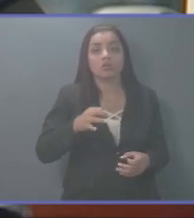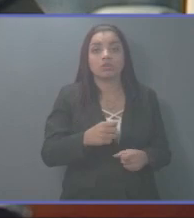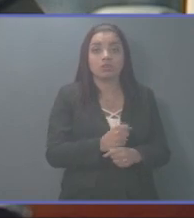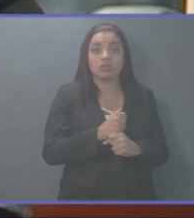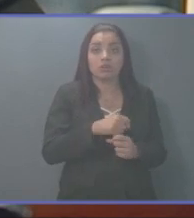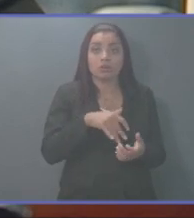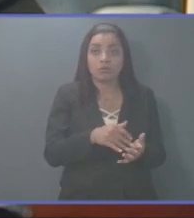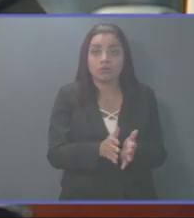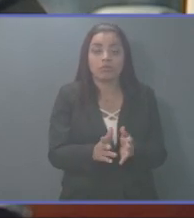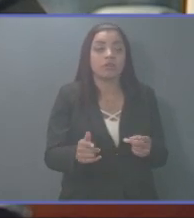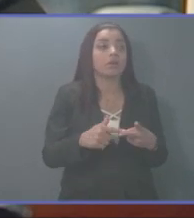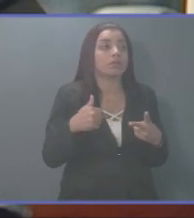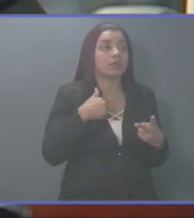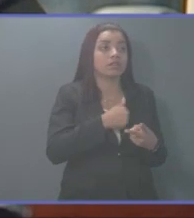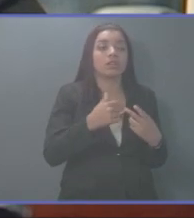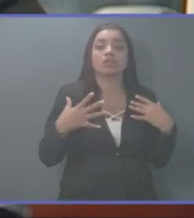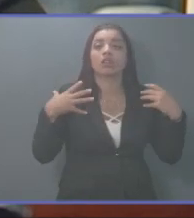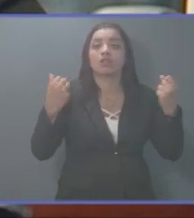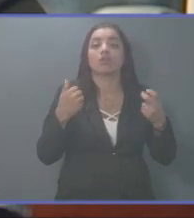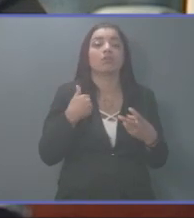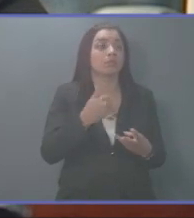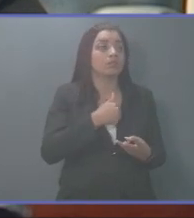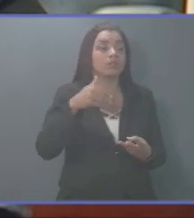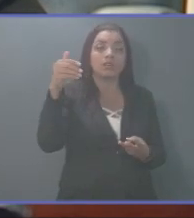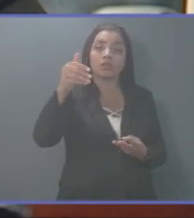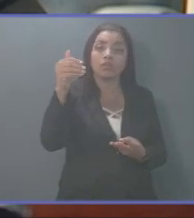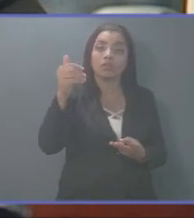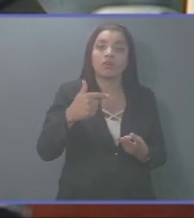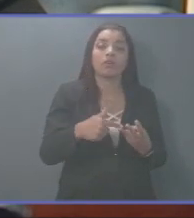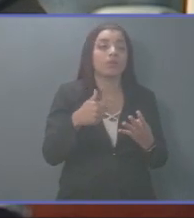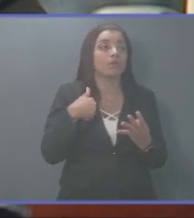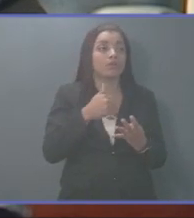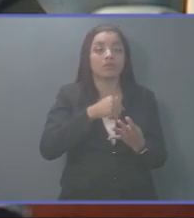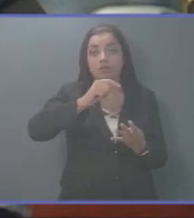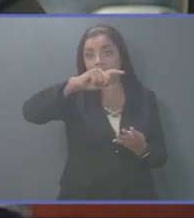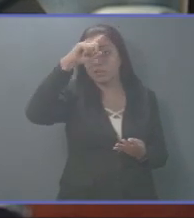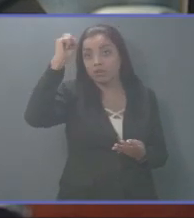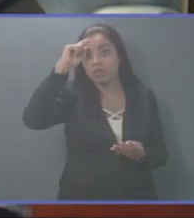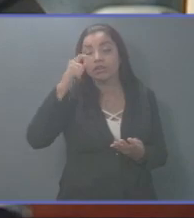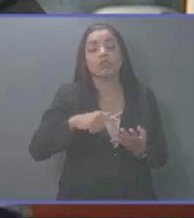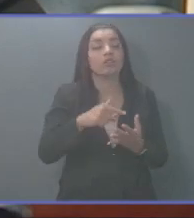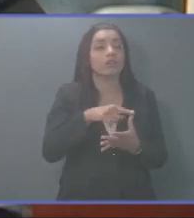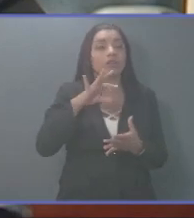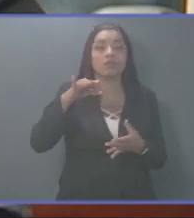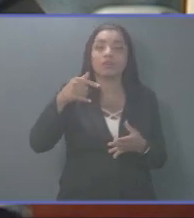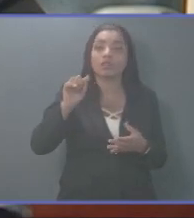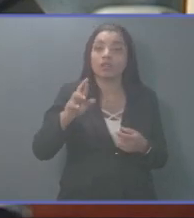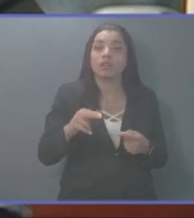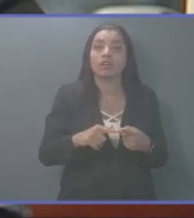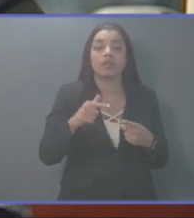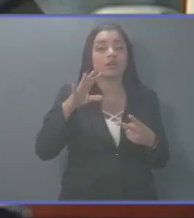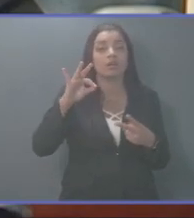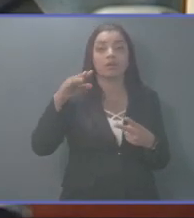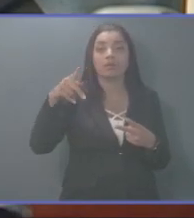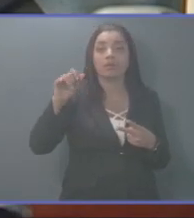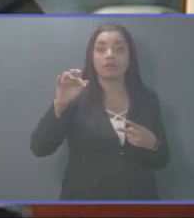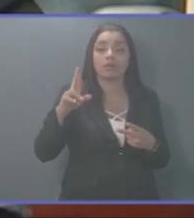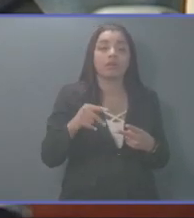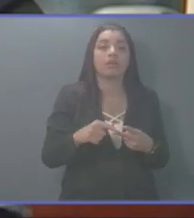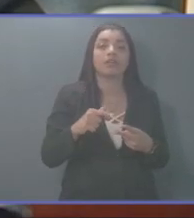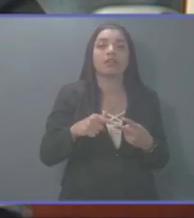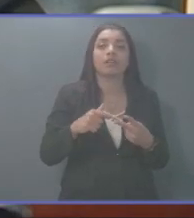B, el Ministerio de Salud, C, el Ministerio de Educación, D, el Ministerio de Trabajo, E, la Fiscalía General de la República, F, la Procuraduría General de la